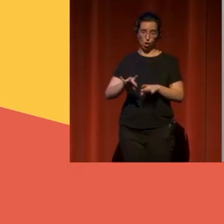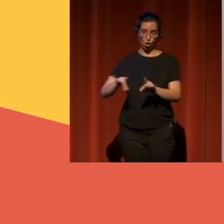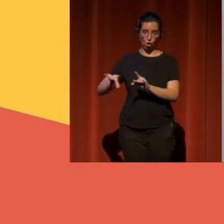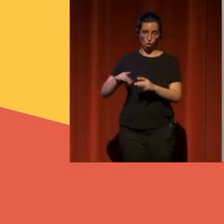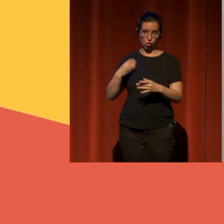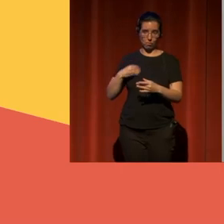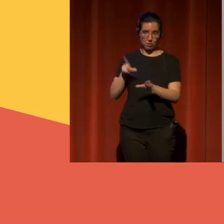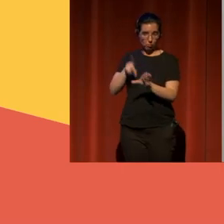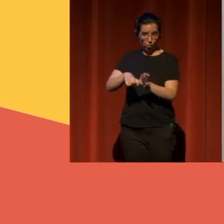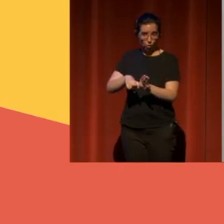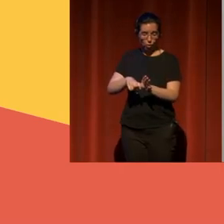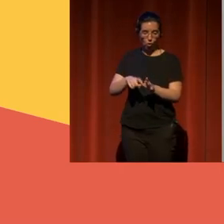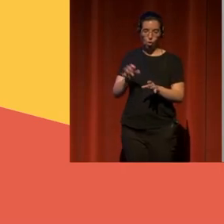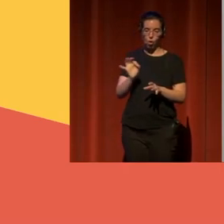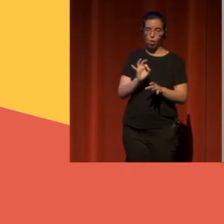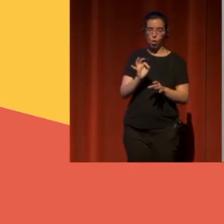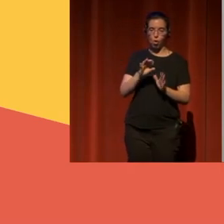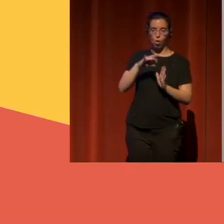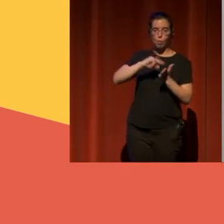proyecto